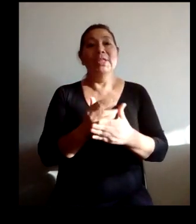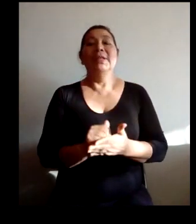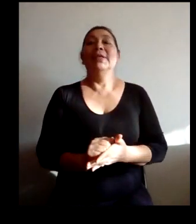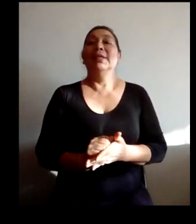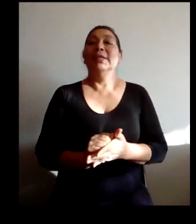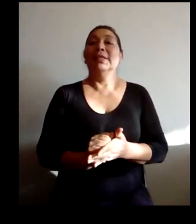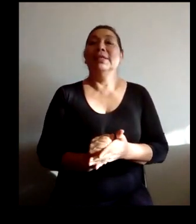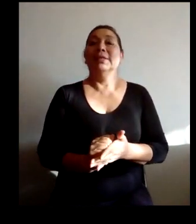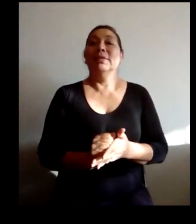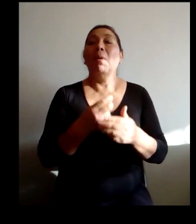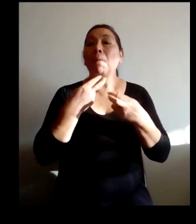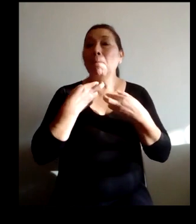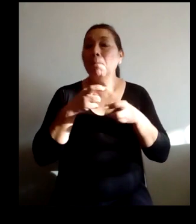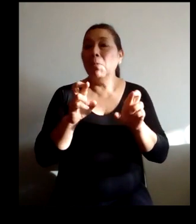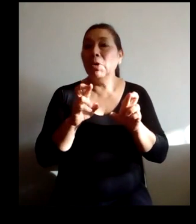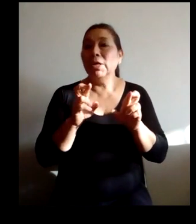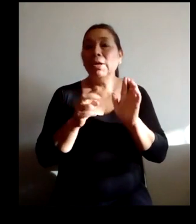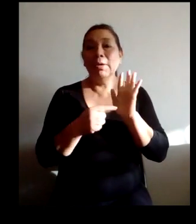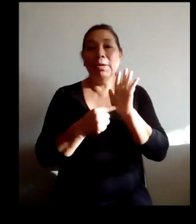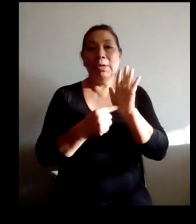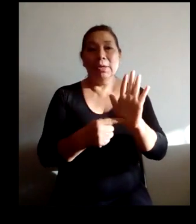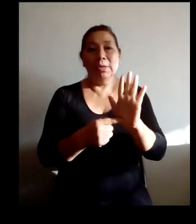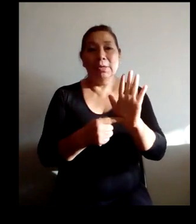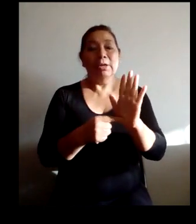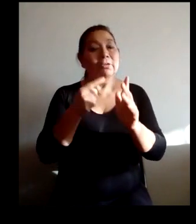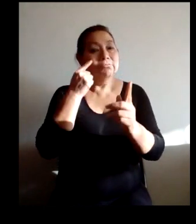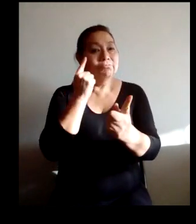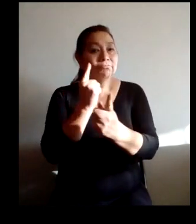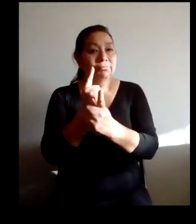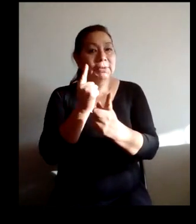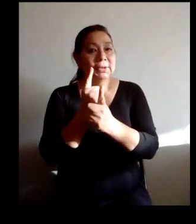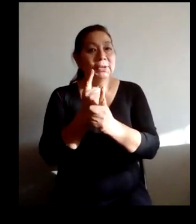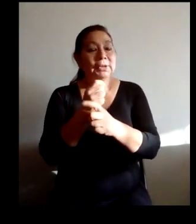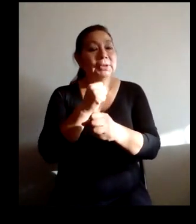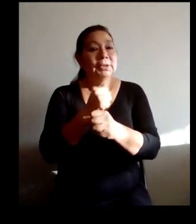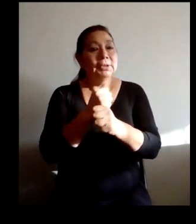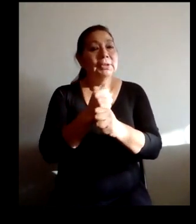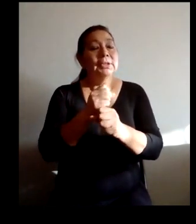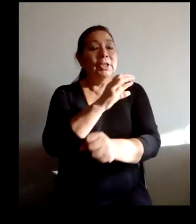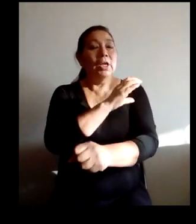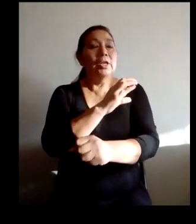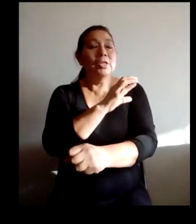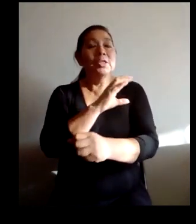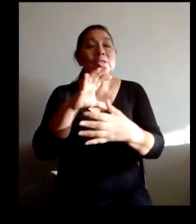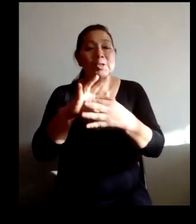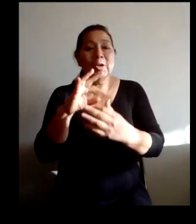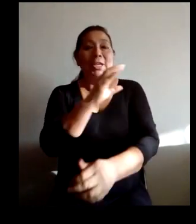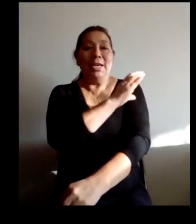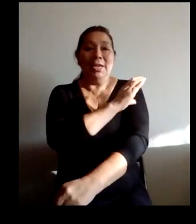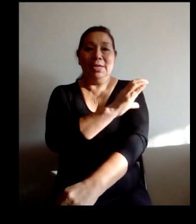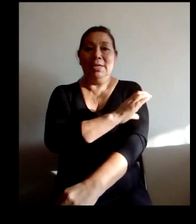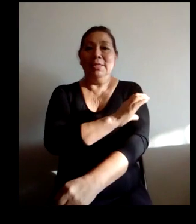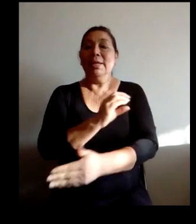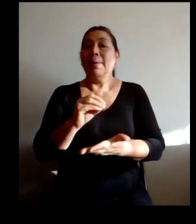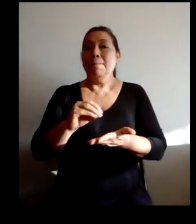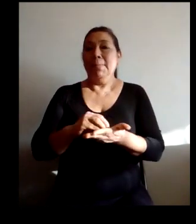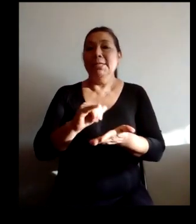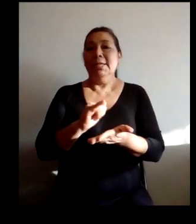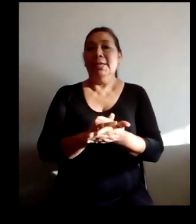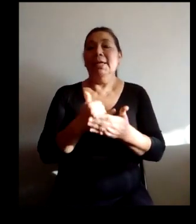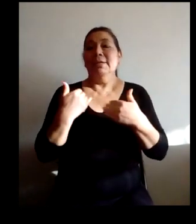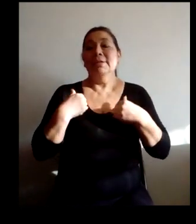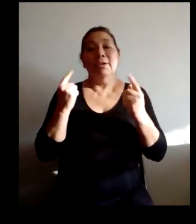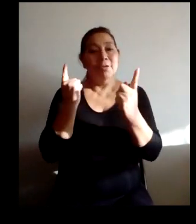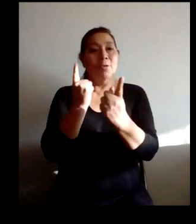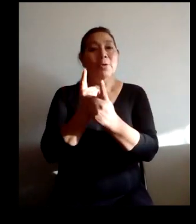parte, que en este caso, revista Fe Pública, ha sido presentado en un pronunciamiento, incluso obra en auto, la historia clínica correspondiente, y por tal motivo